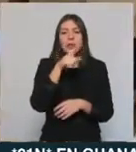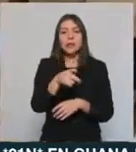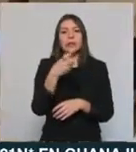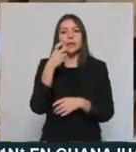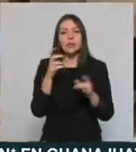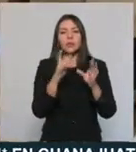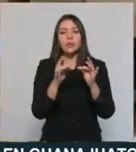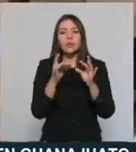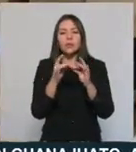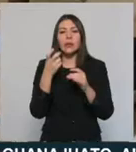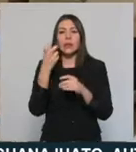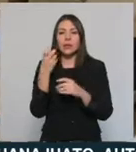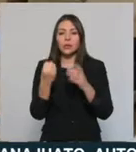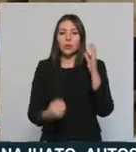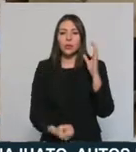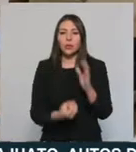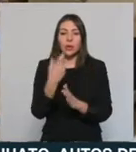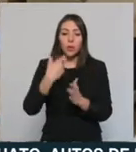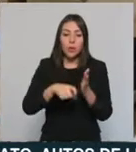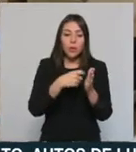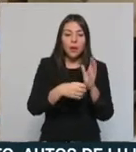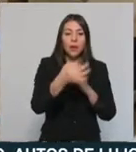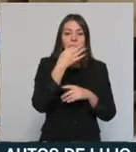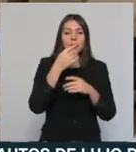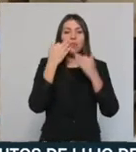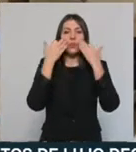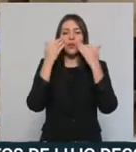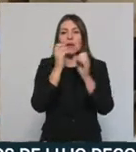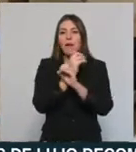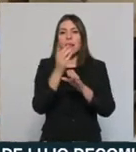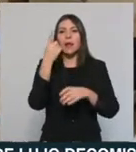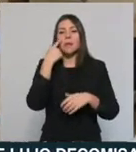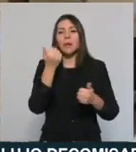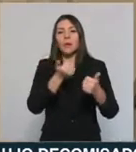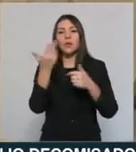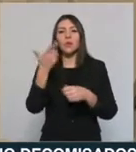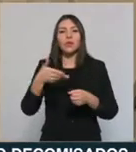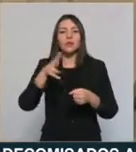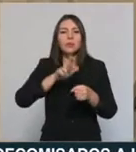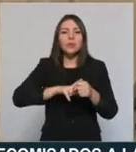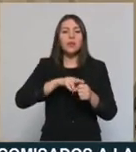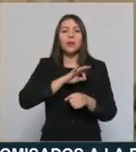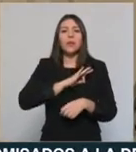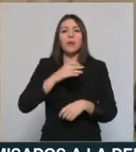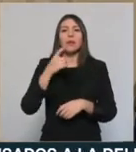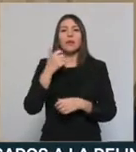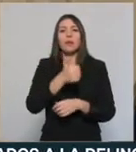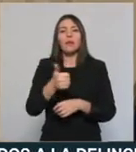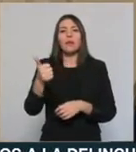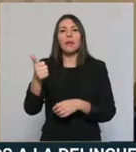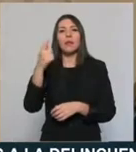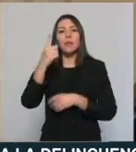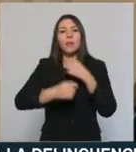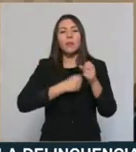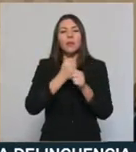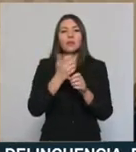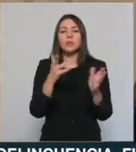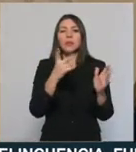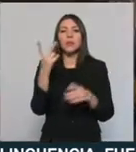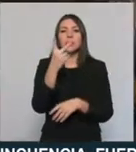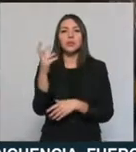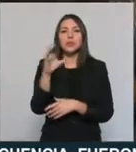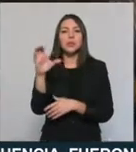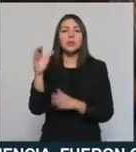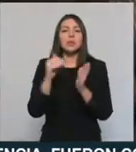de distribución en hospitales y clínicas para generar un ahorro de 200 millones de pesos anuales, erradicando la